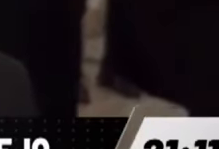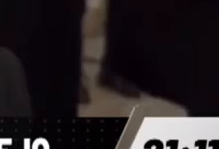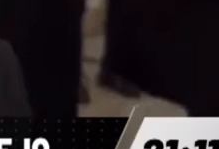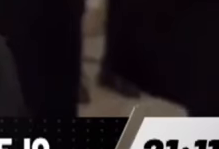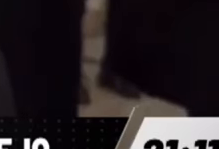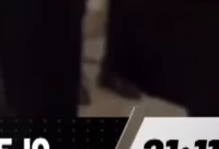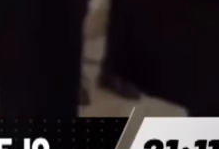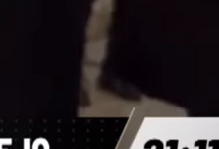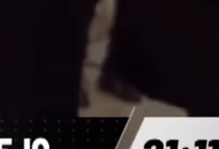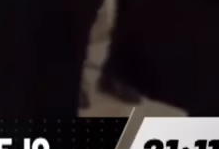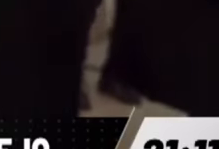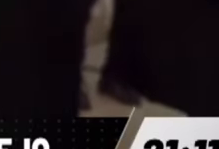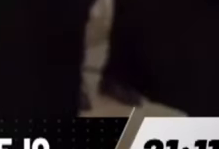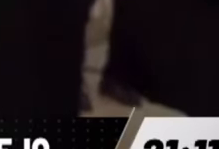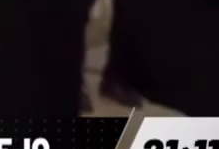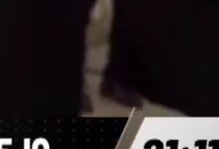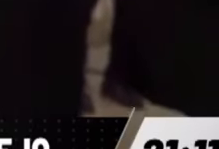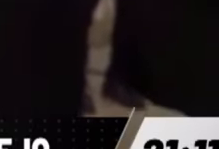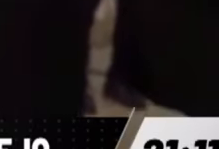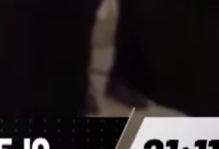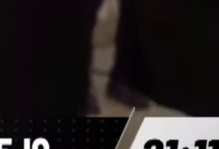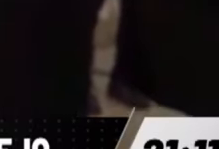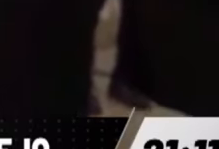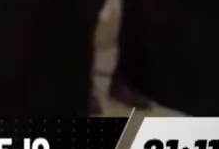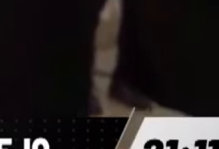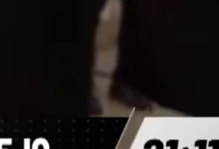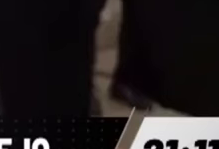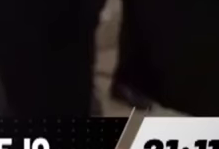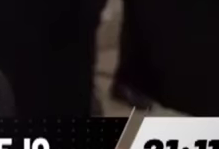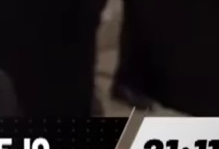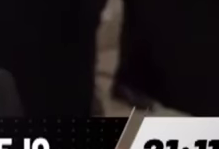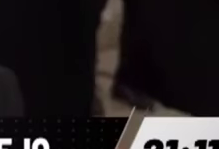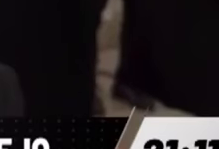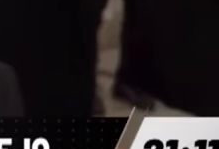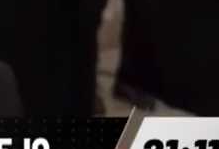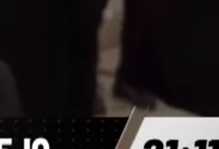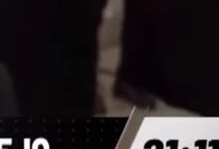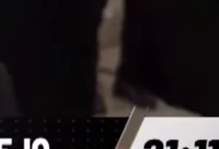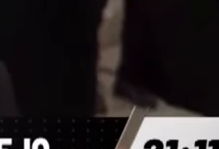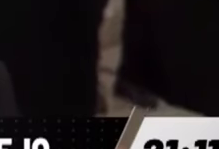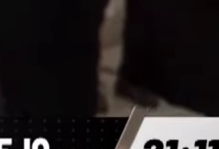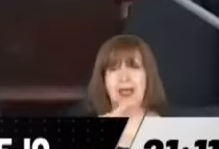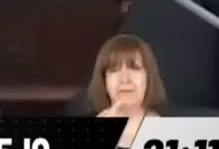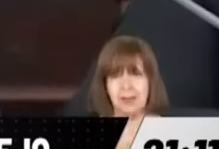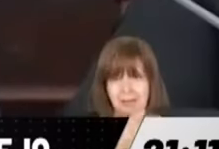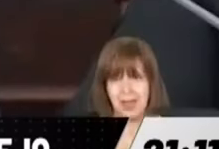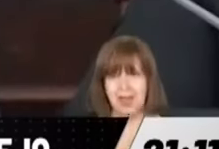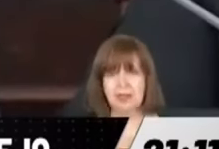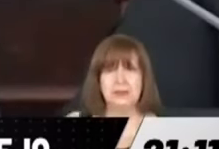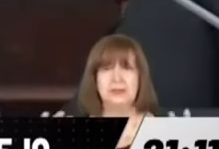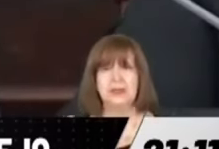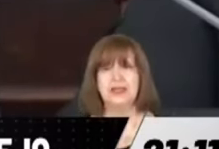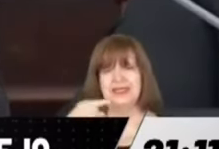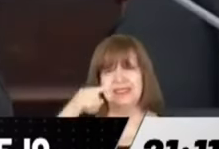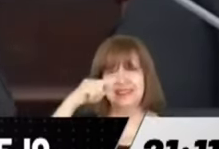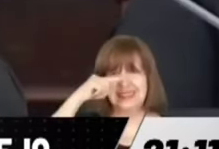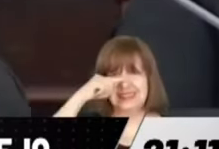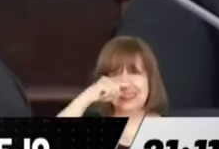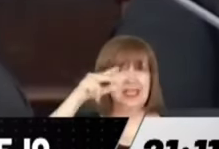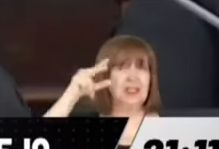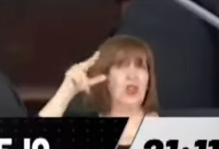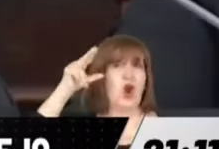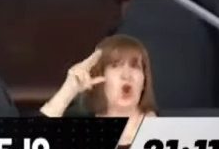estamos acompañando y lo vamos a acompañar porque es bueno, no para Malargüe, es bueno para Mendoza, es como una invitación a un